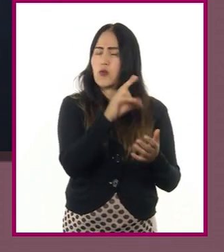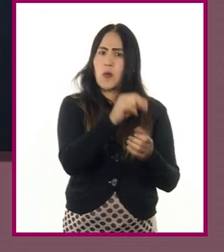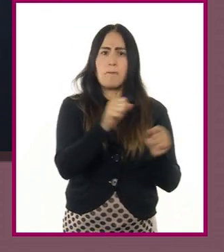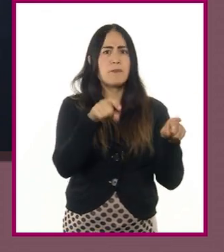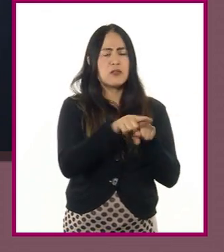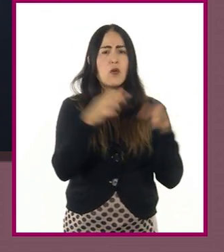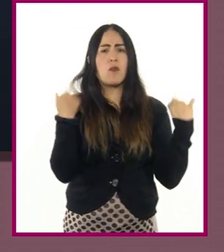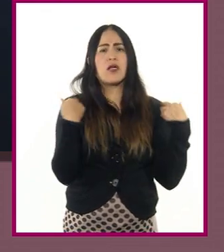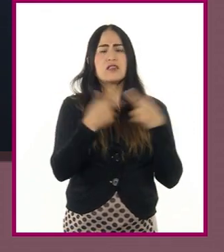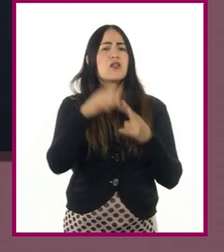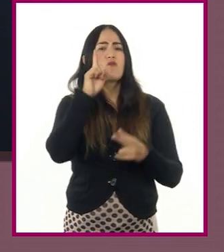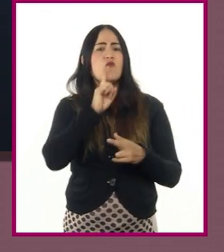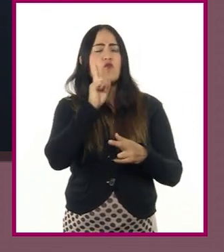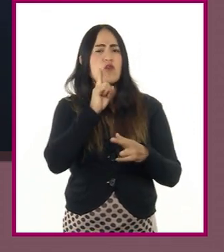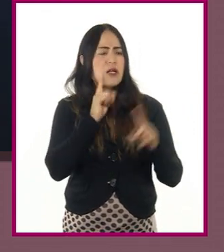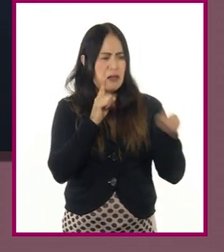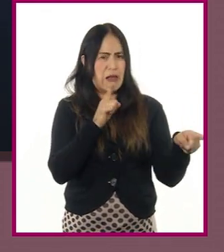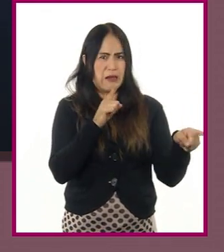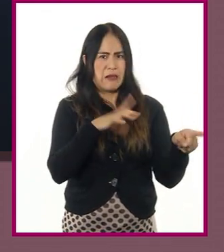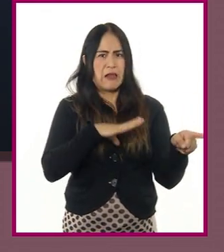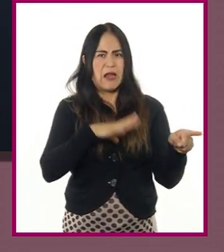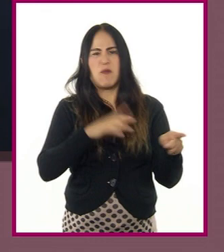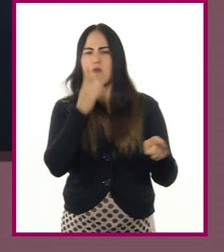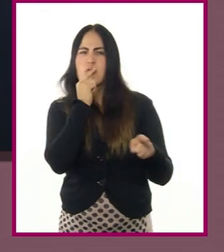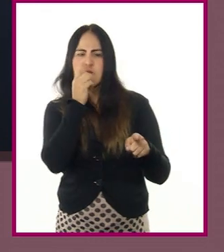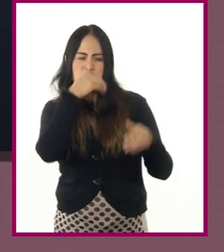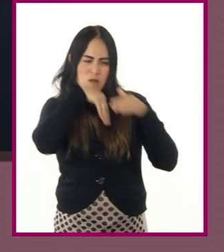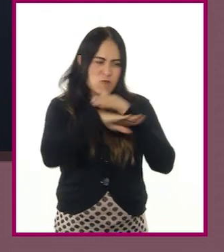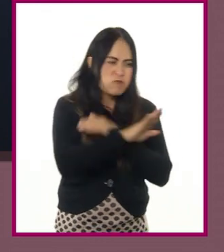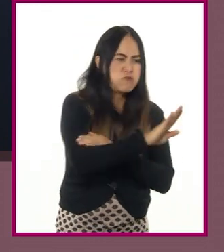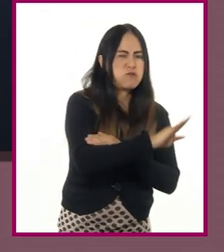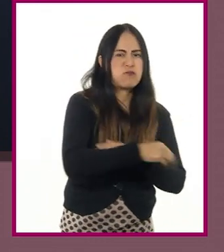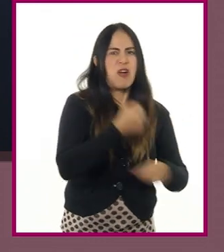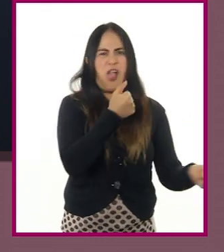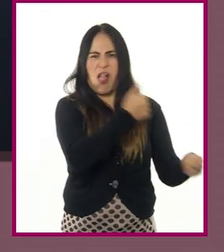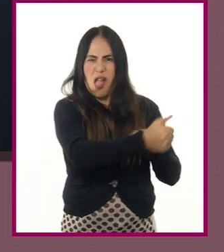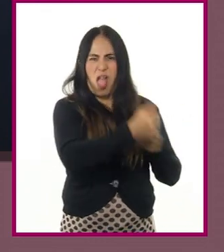maestra y maltrataron a alumnas mujeres.